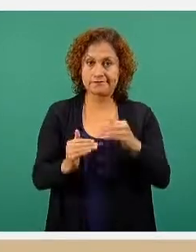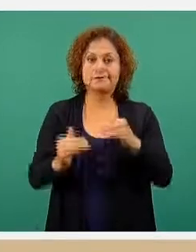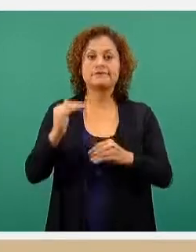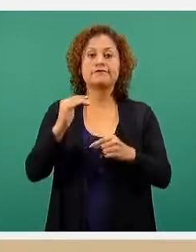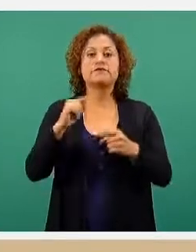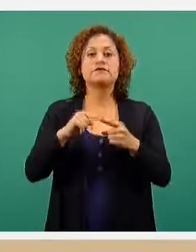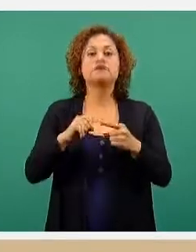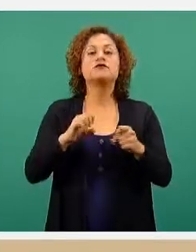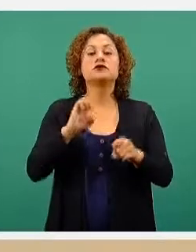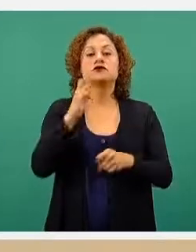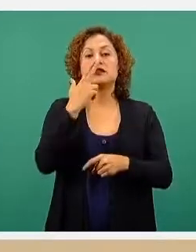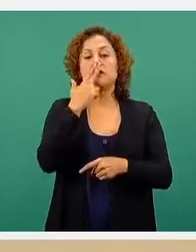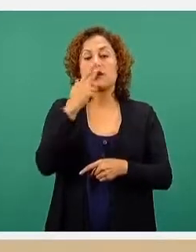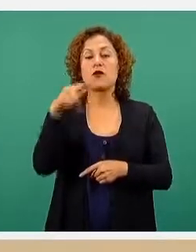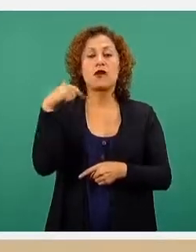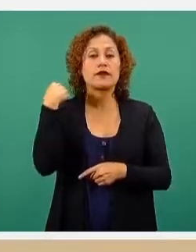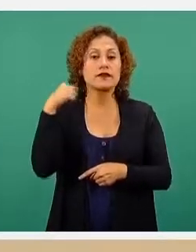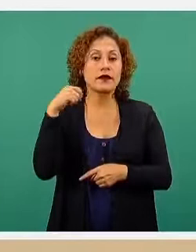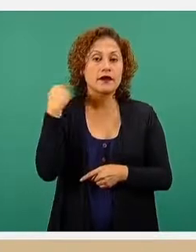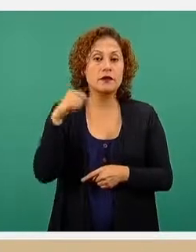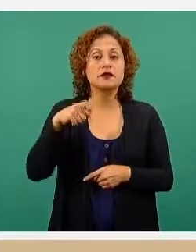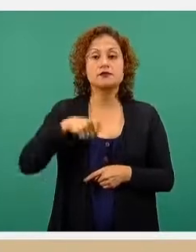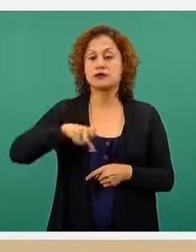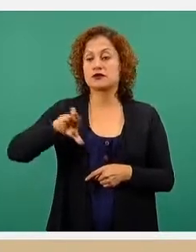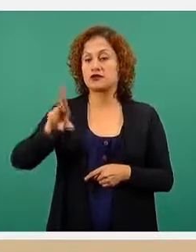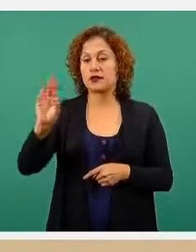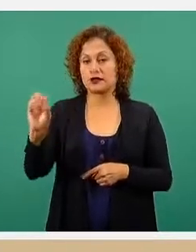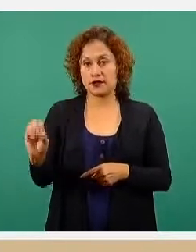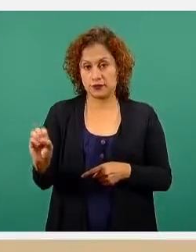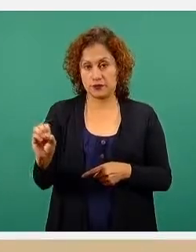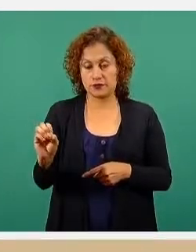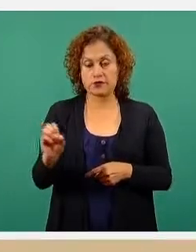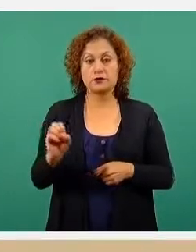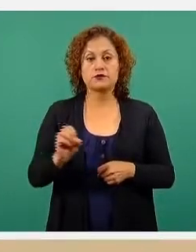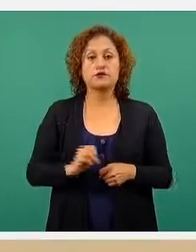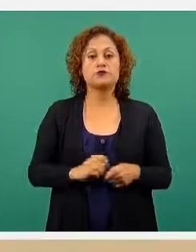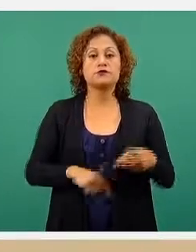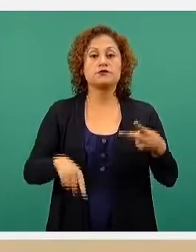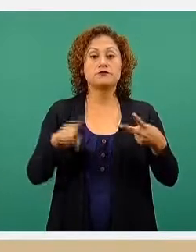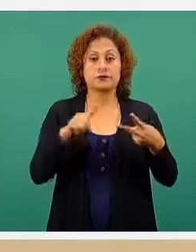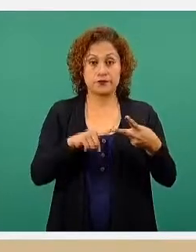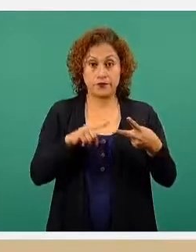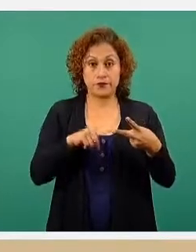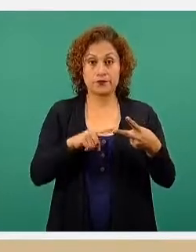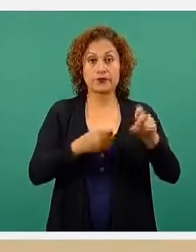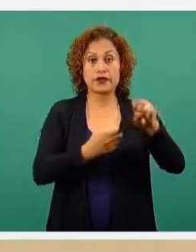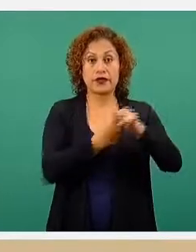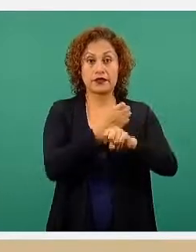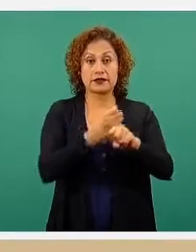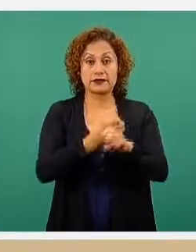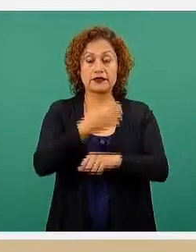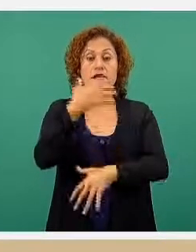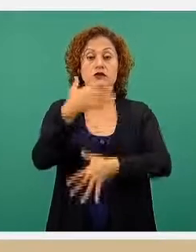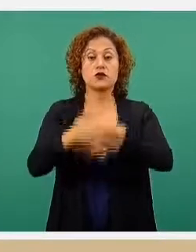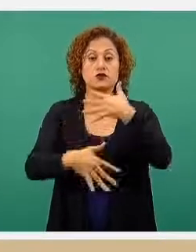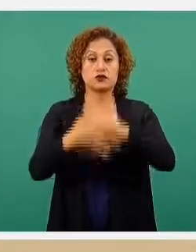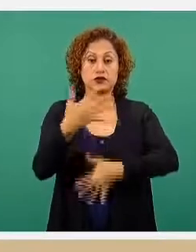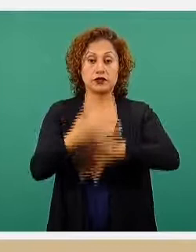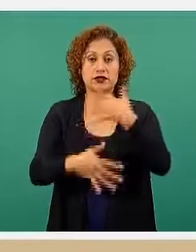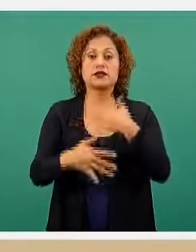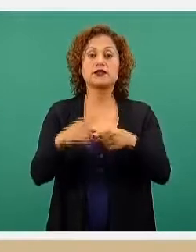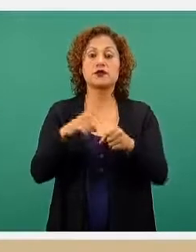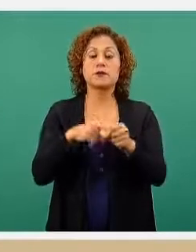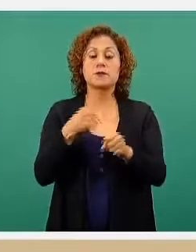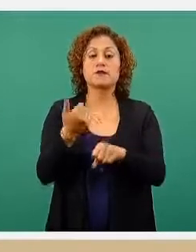son Chihuahua, Tabasco y Quintana Roo. Tenemos 15 en nivel